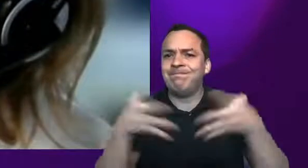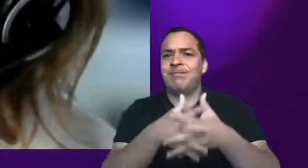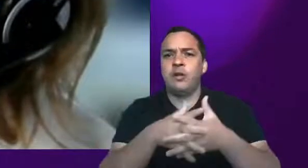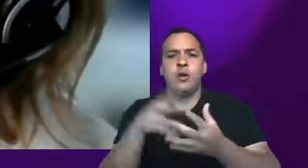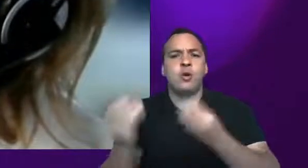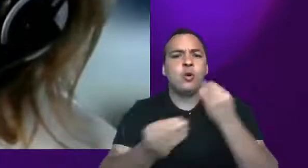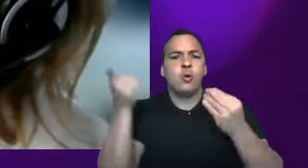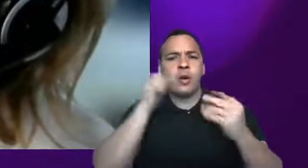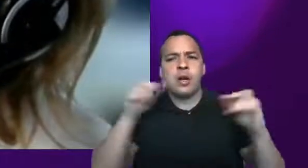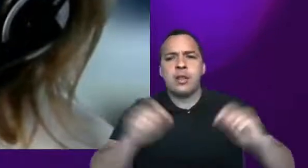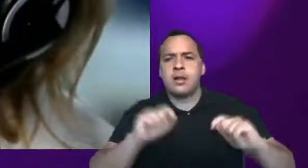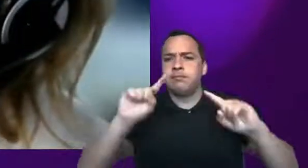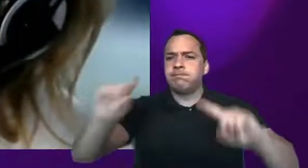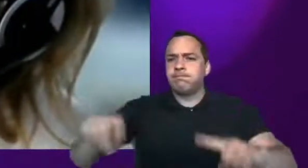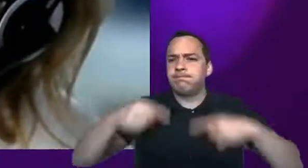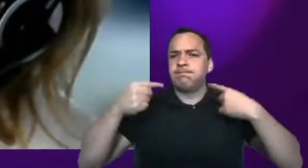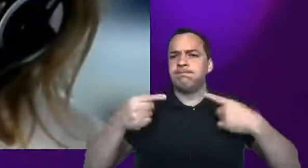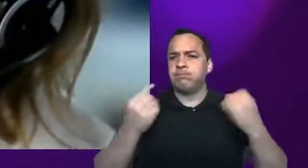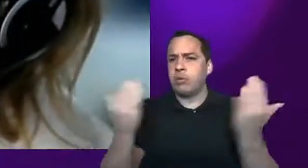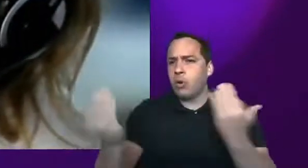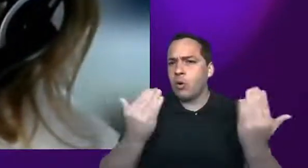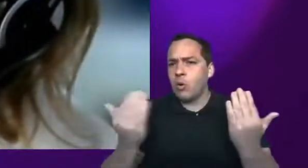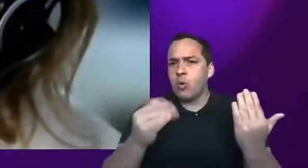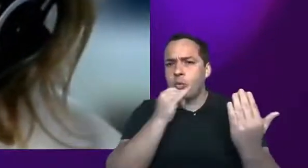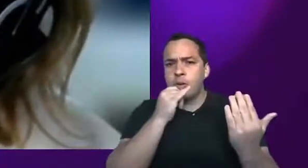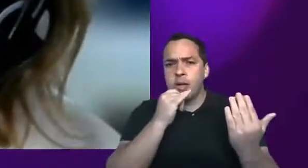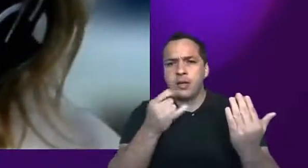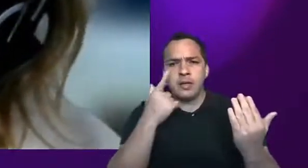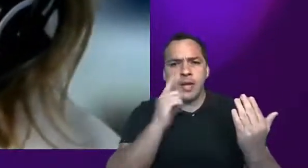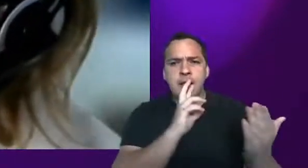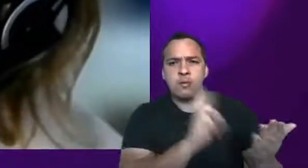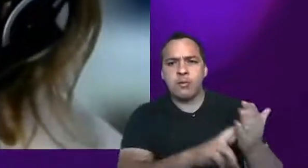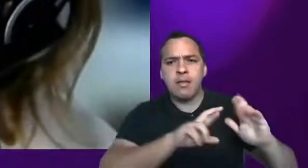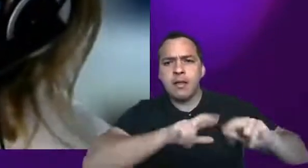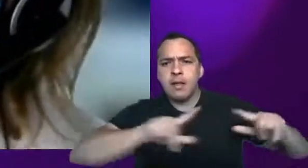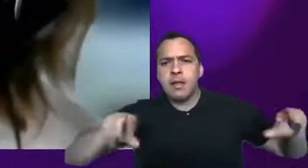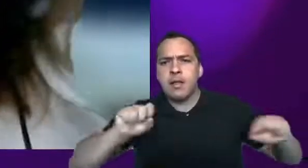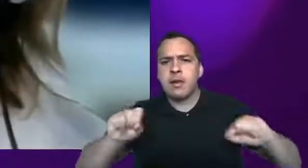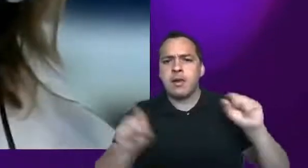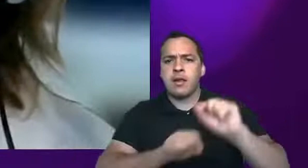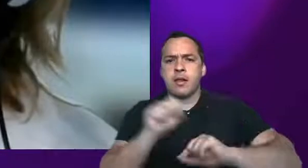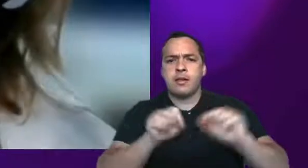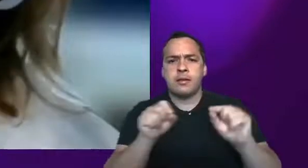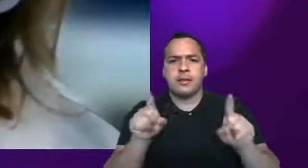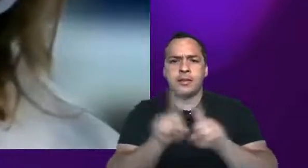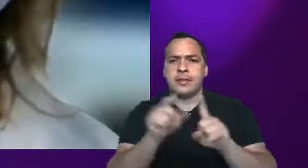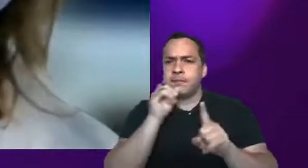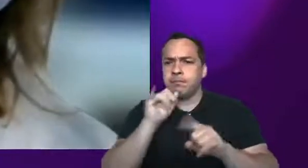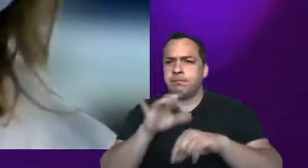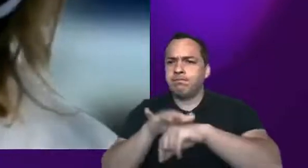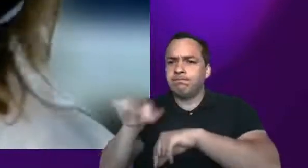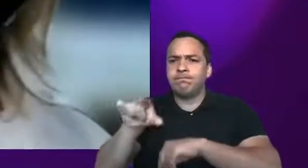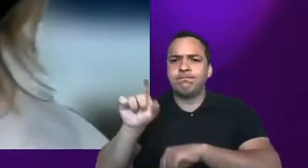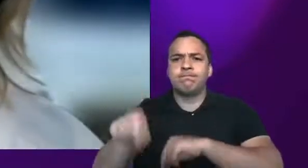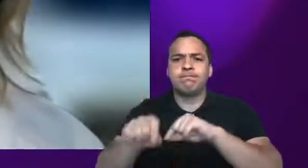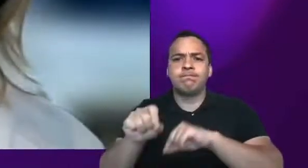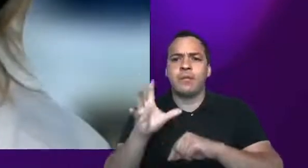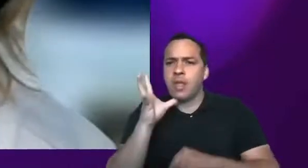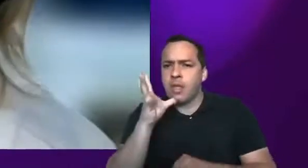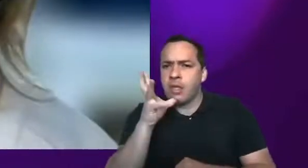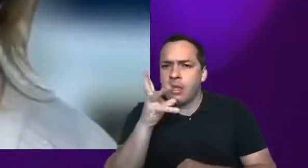poder comparar distintos resultados debido a que esta patología es muy lenta